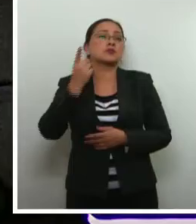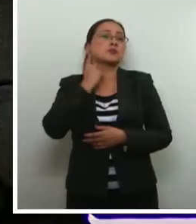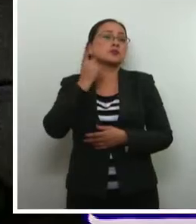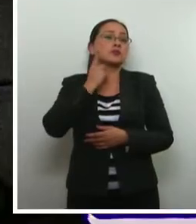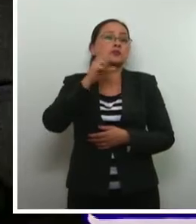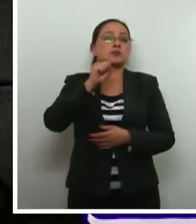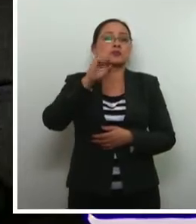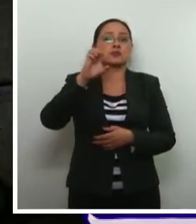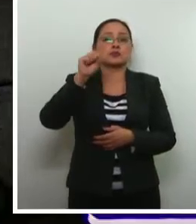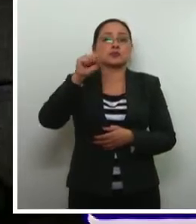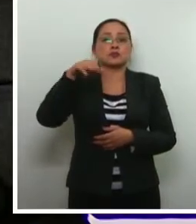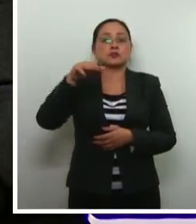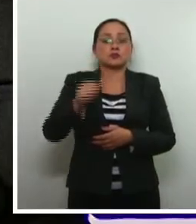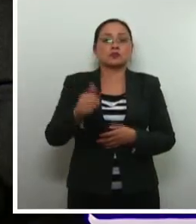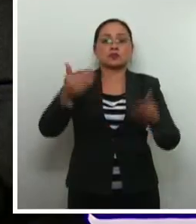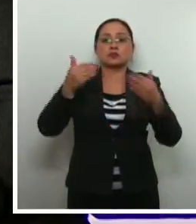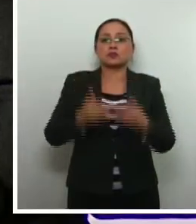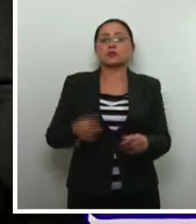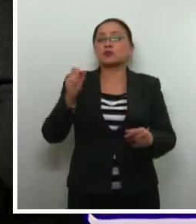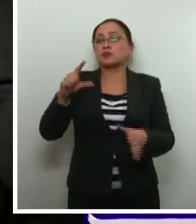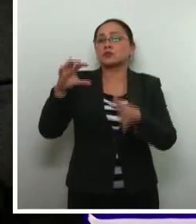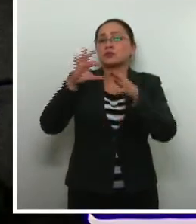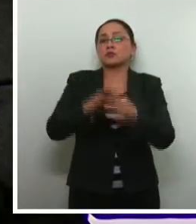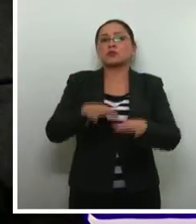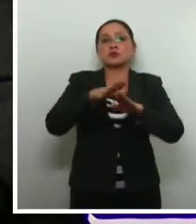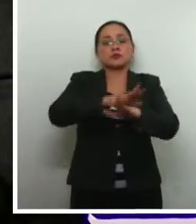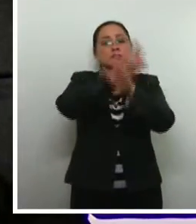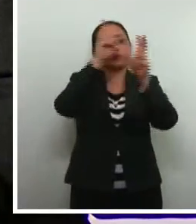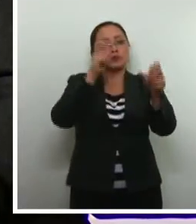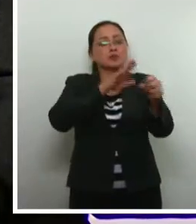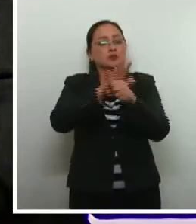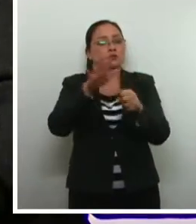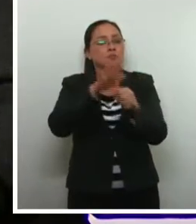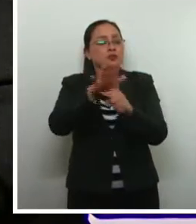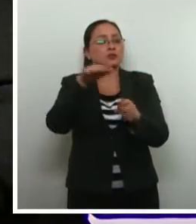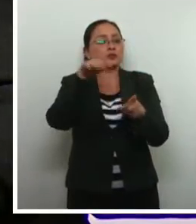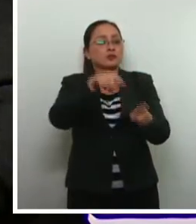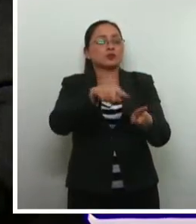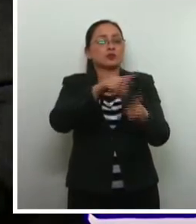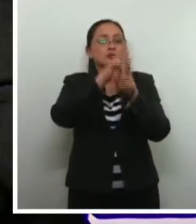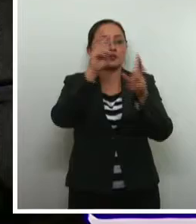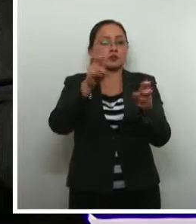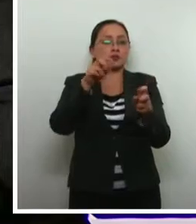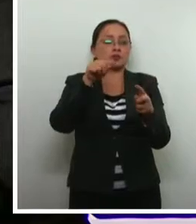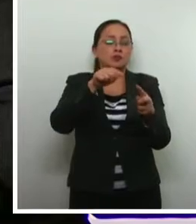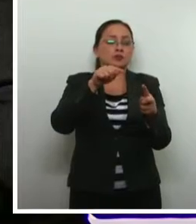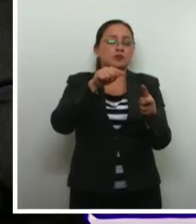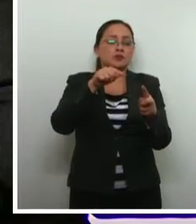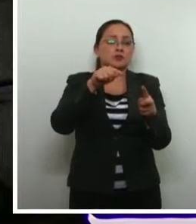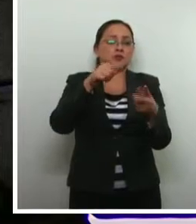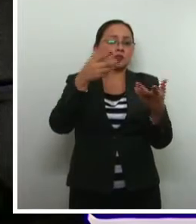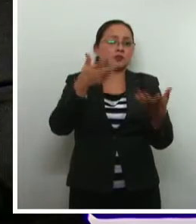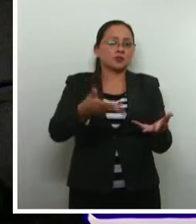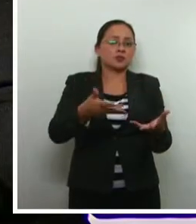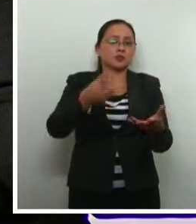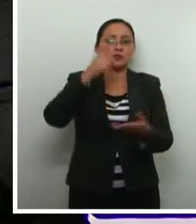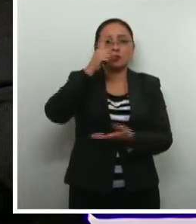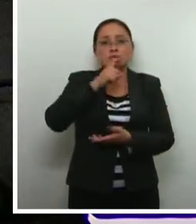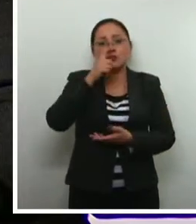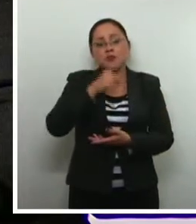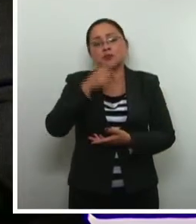Sesma y el asunto vinculado fundamentalmente con el tema del agua